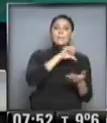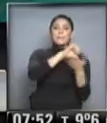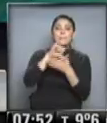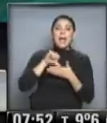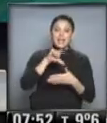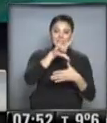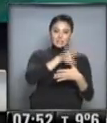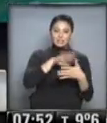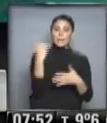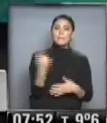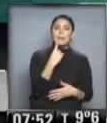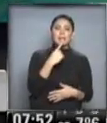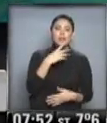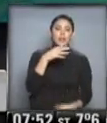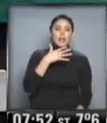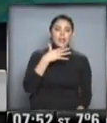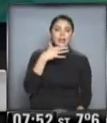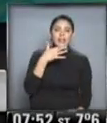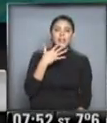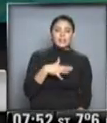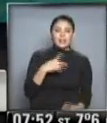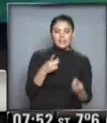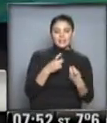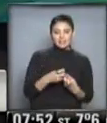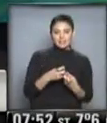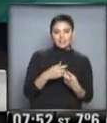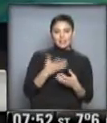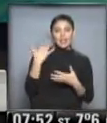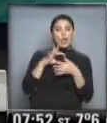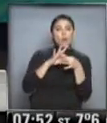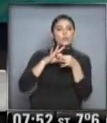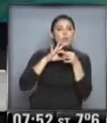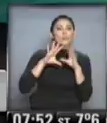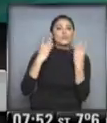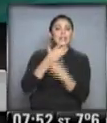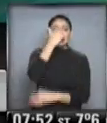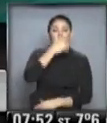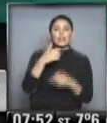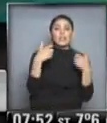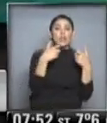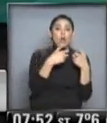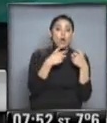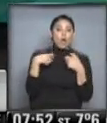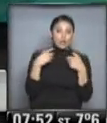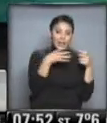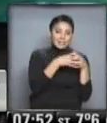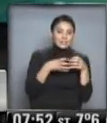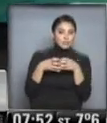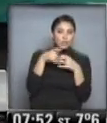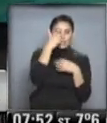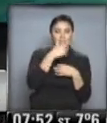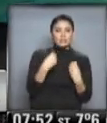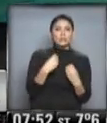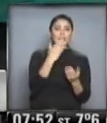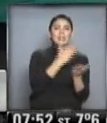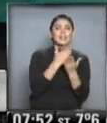América Latina fueron los primeros que escucharon la necesidad que la Unión Mundial de Ciegos, que las organizaciones de ciegos teníamos en cuanto a